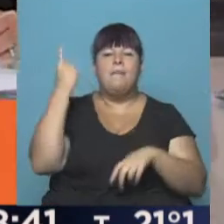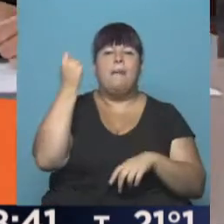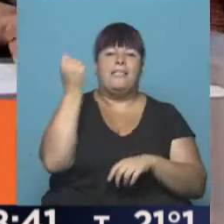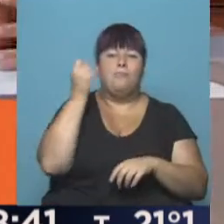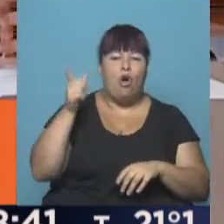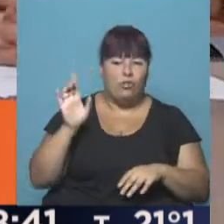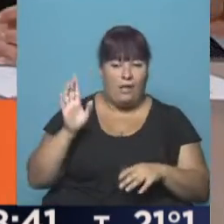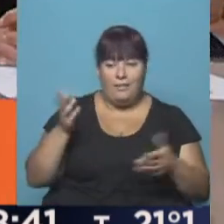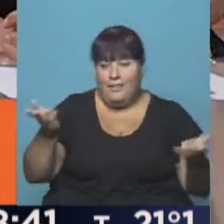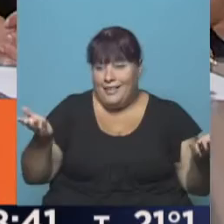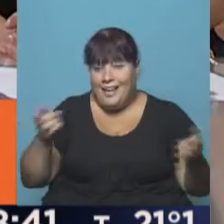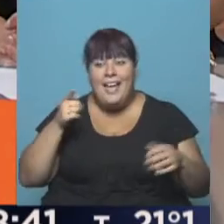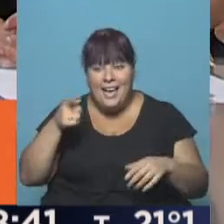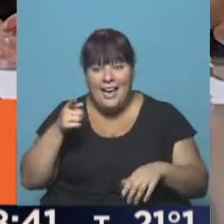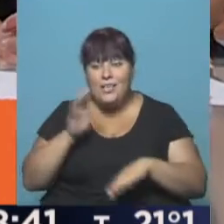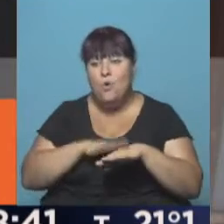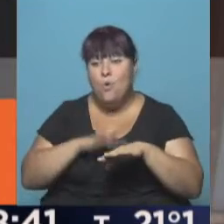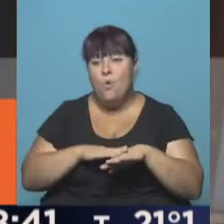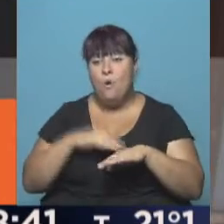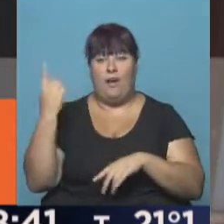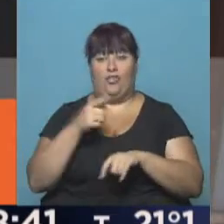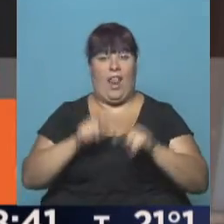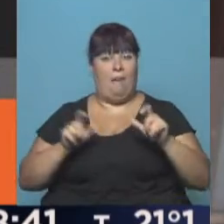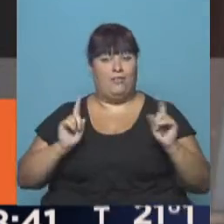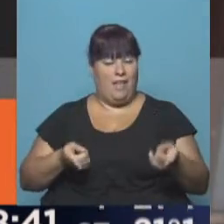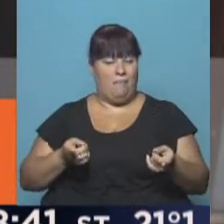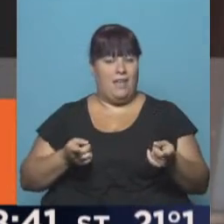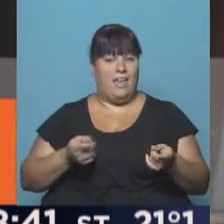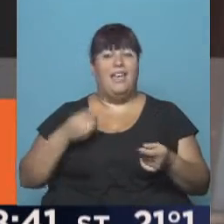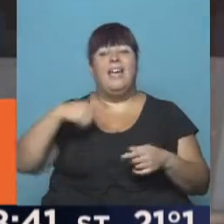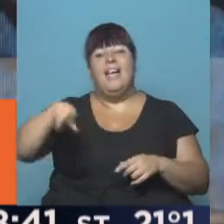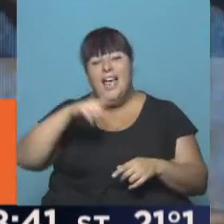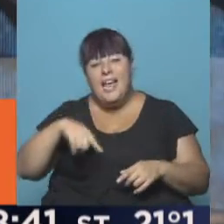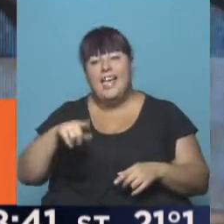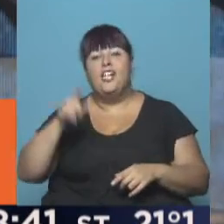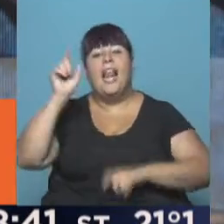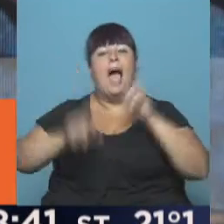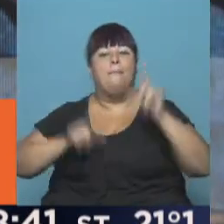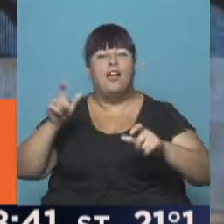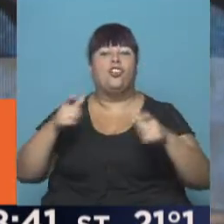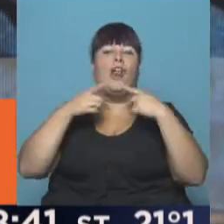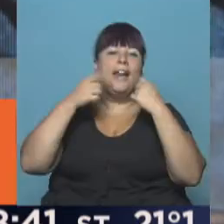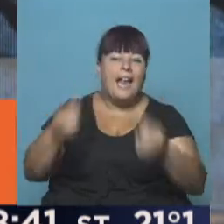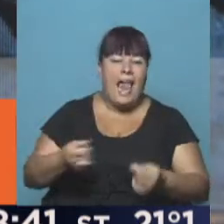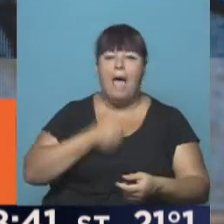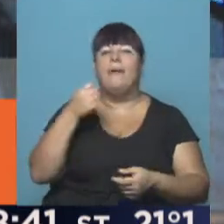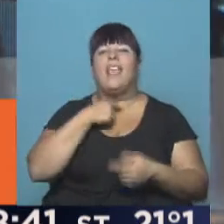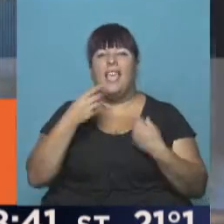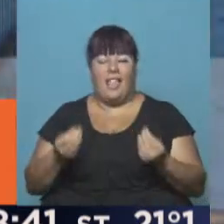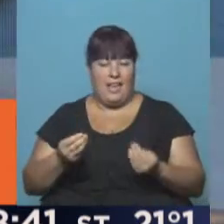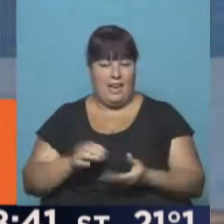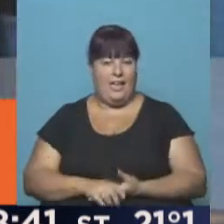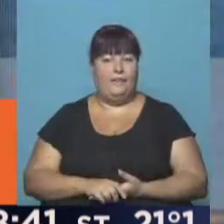y bueno eso tiene que ver con el humor social digamos con aquello que la gente reclama y quiere